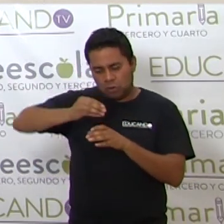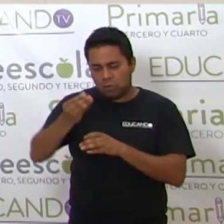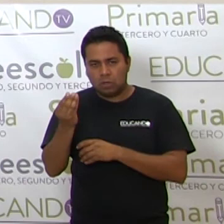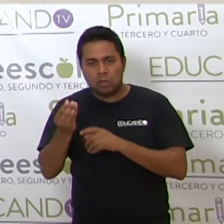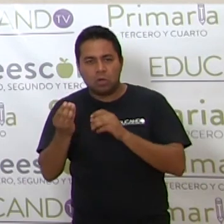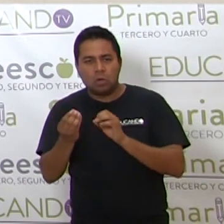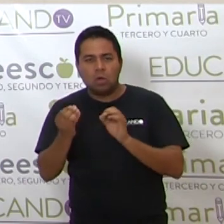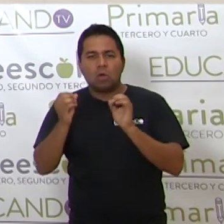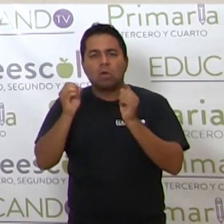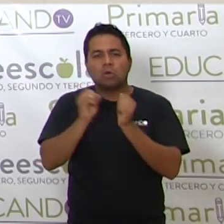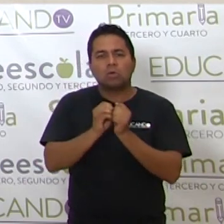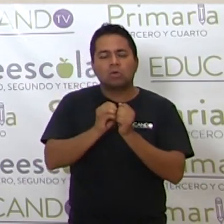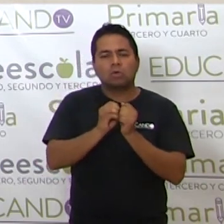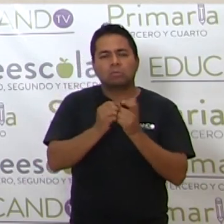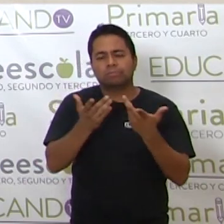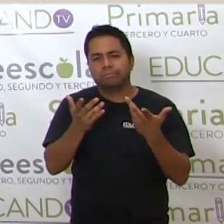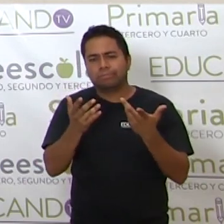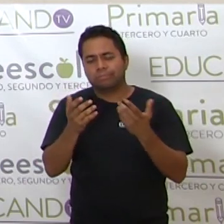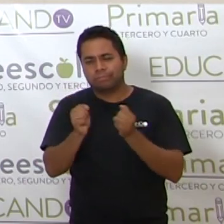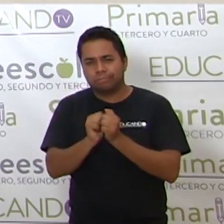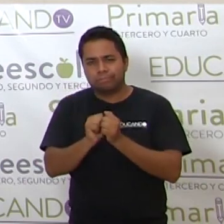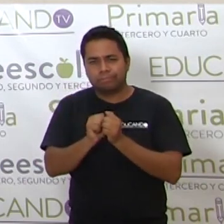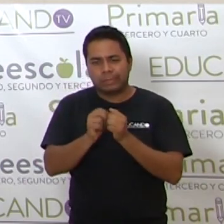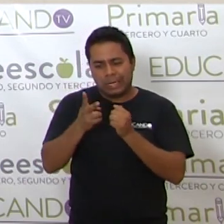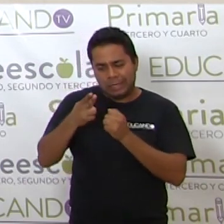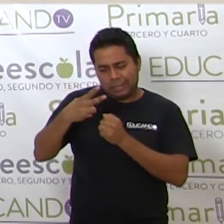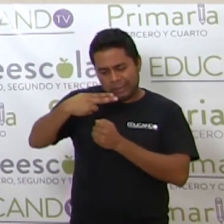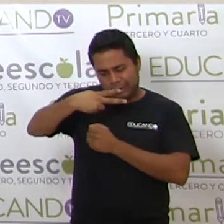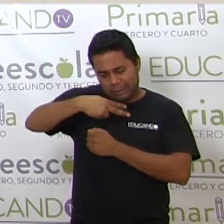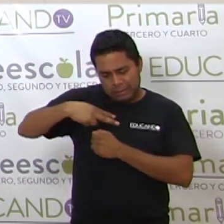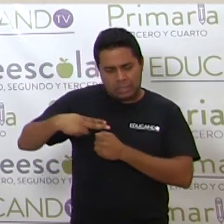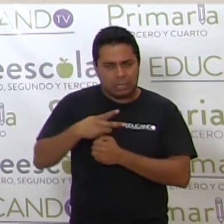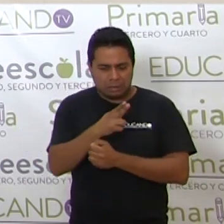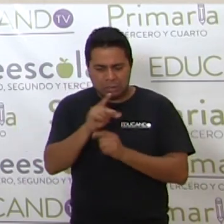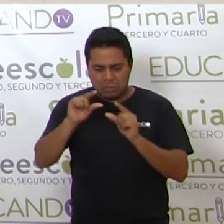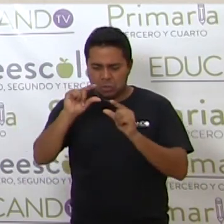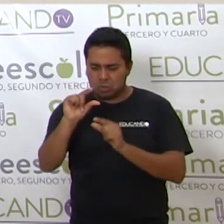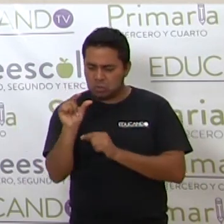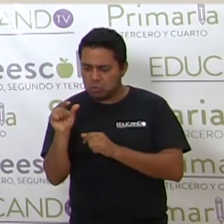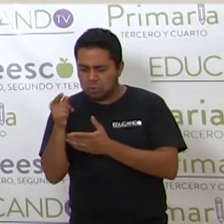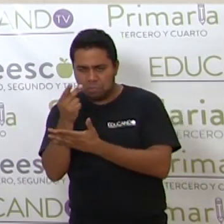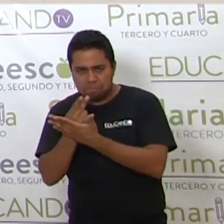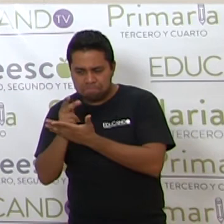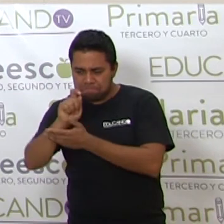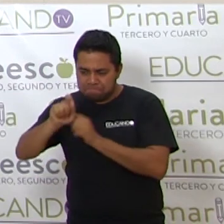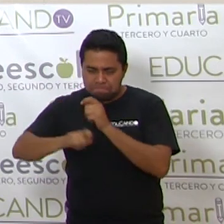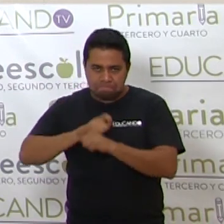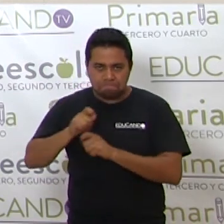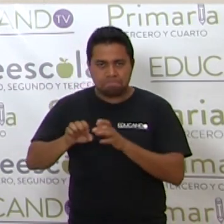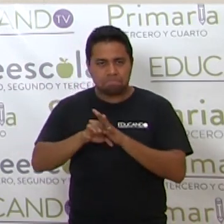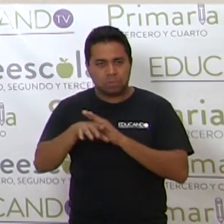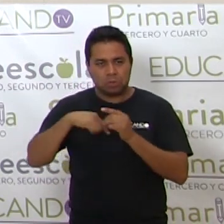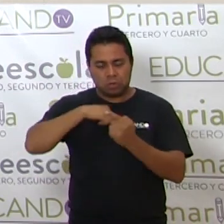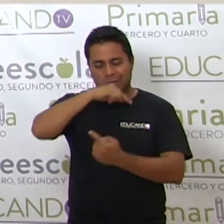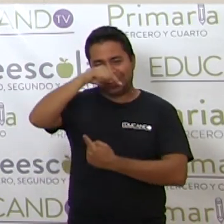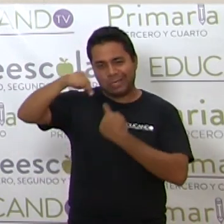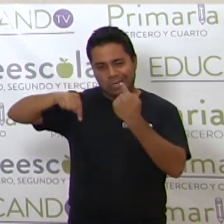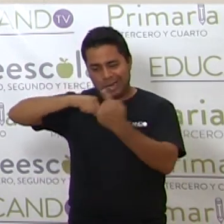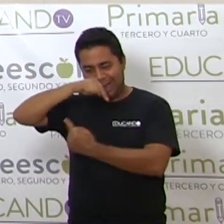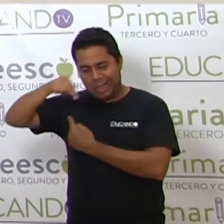un cordón citó este pedacito de cartón lo podemos hacer y girando si yo lo acomodo